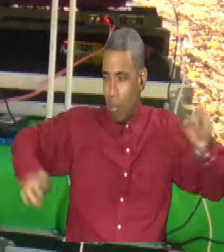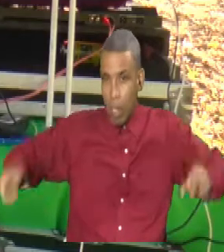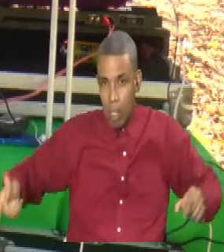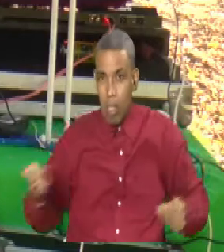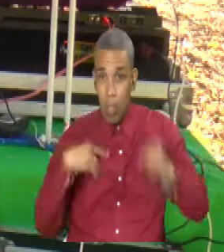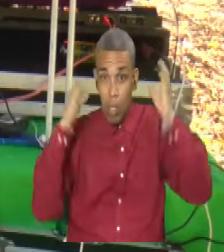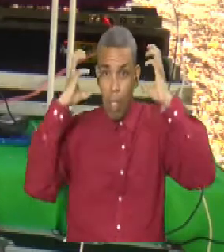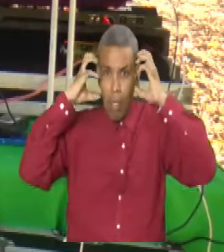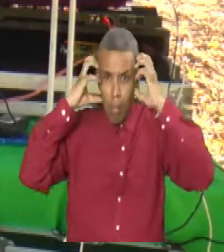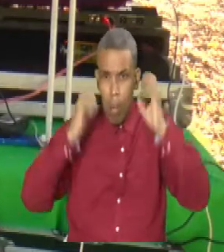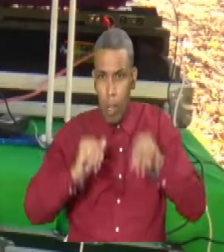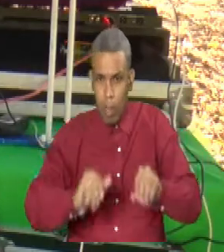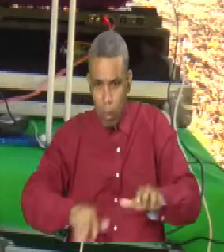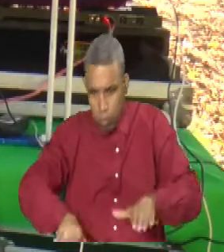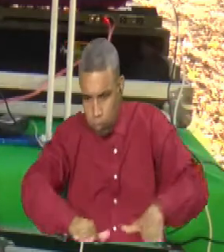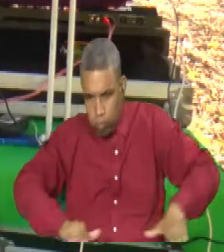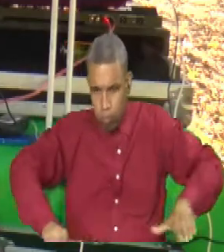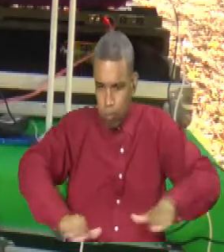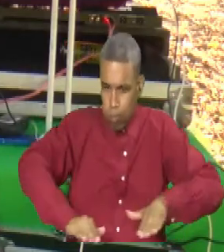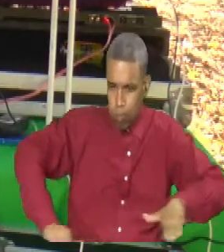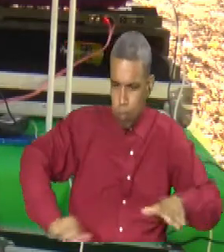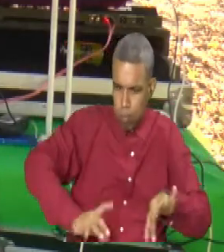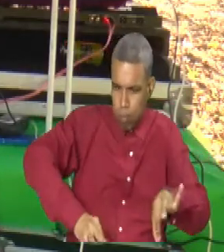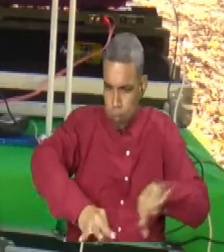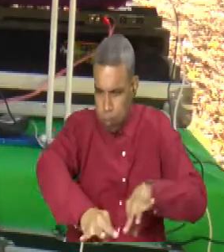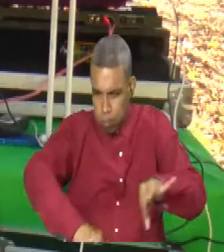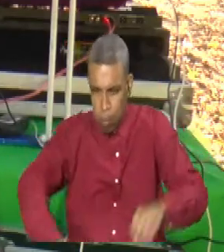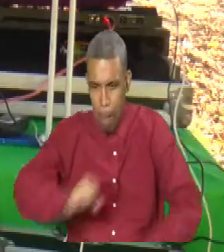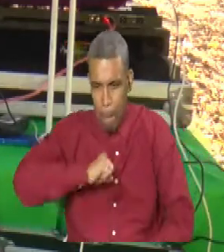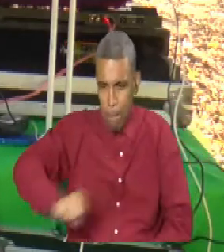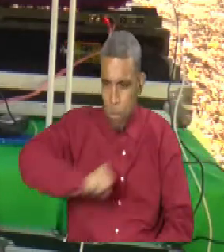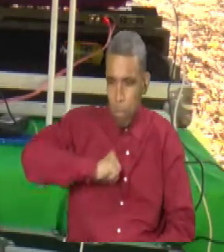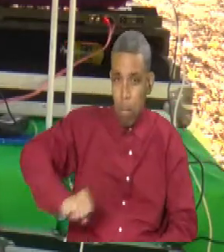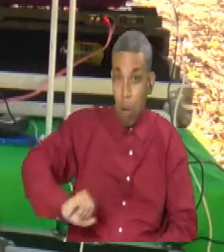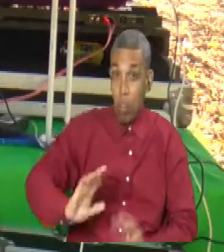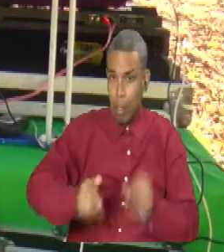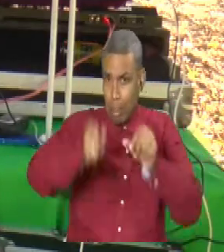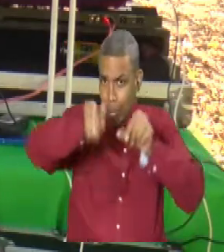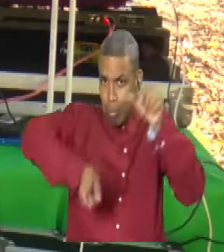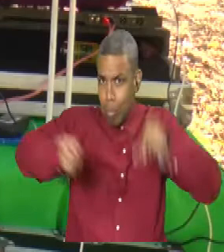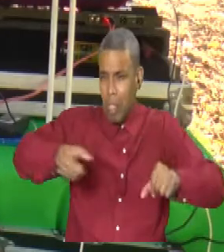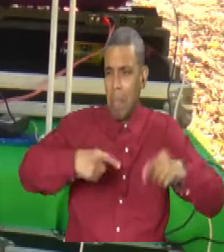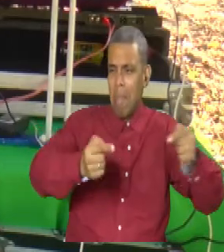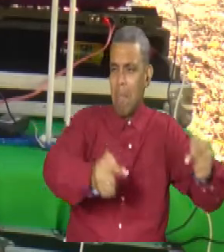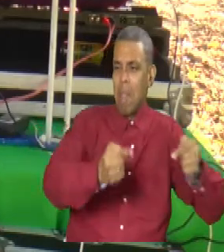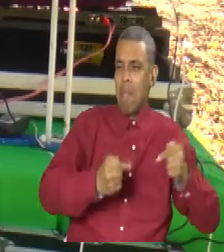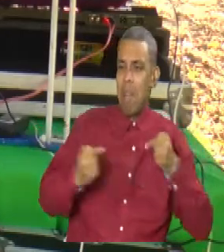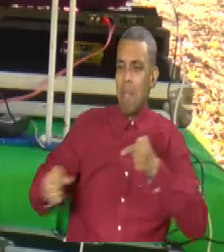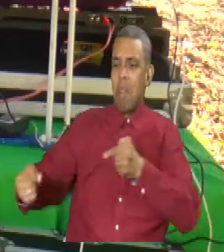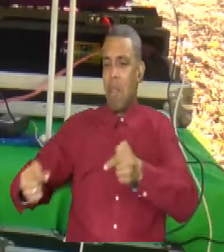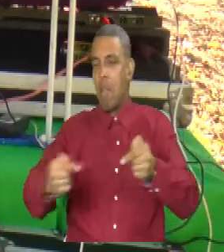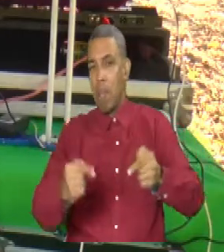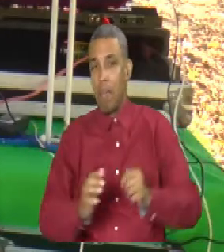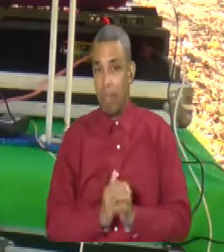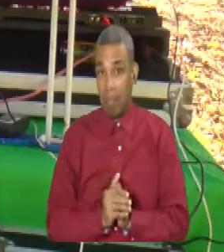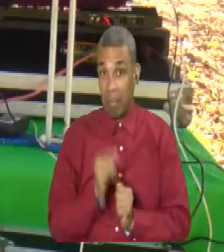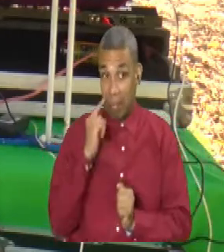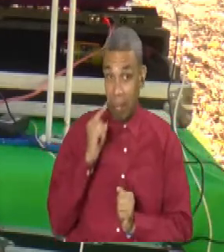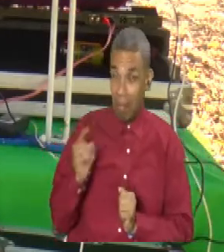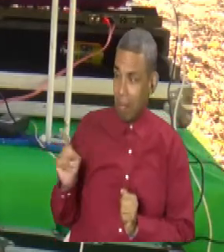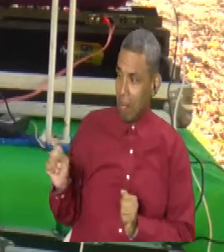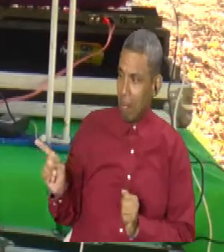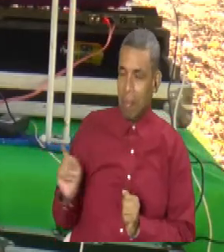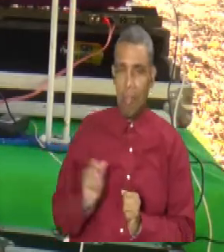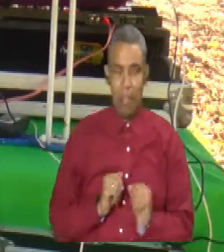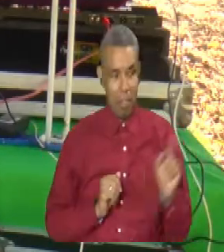mañana, como lo es DJ Malón y DJ Spider. Ellos estarán demostrando su talento a través de acapelas, ritmo,